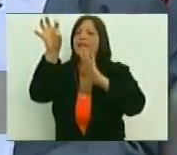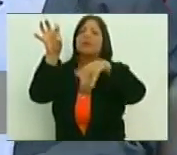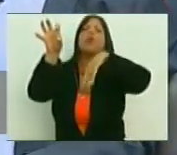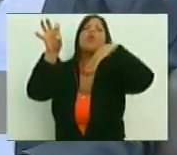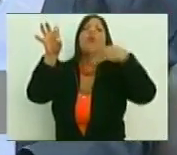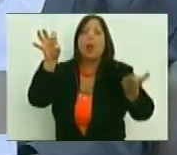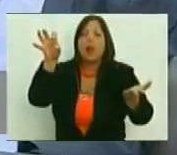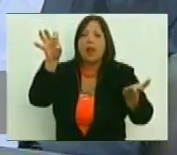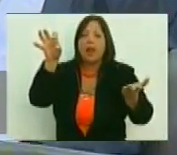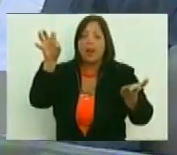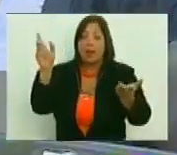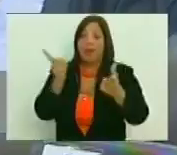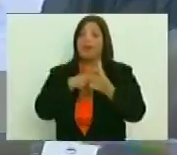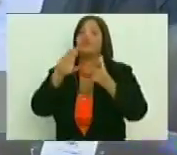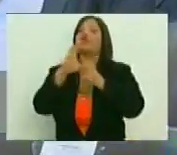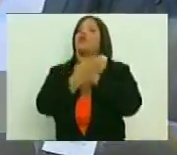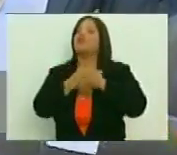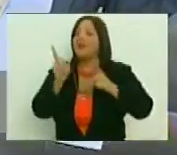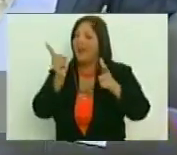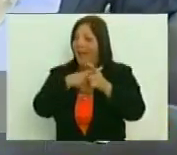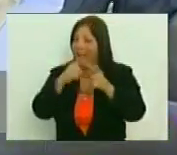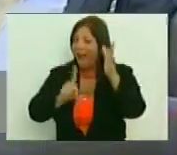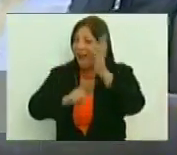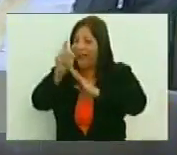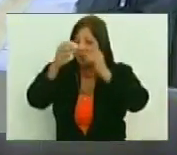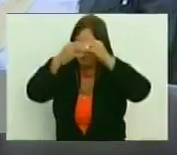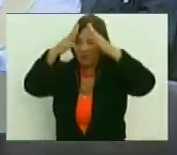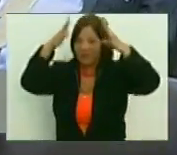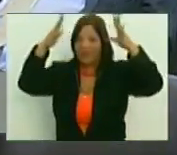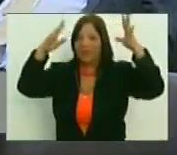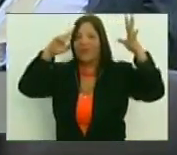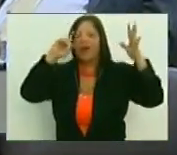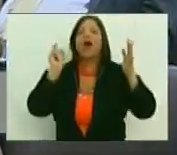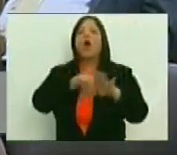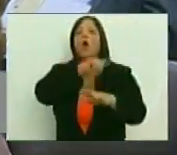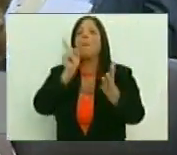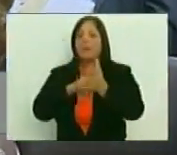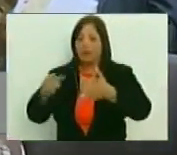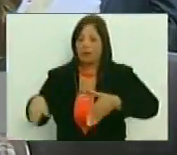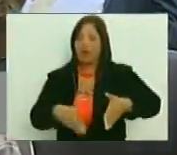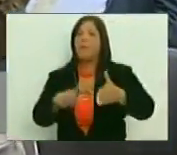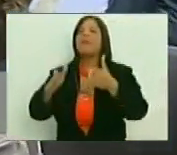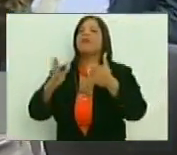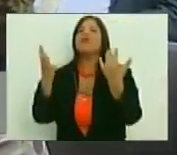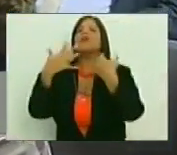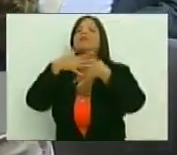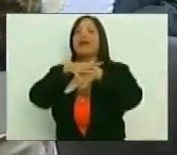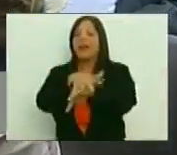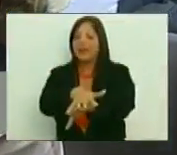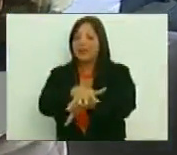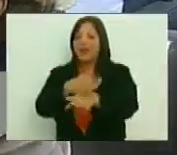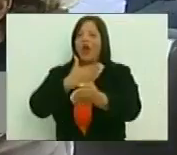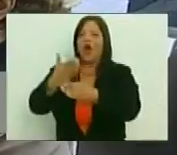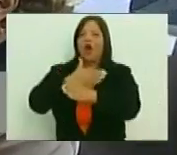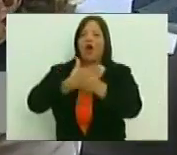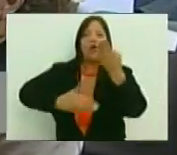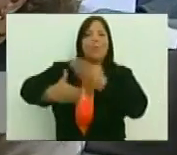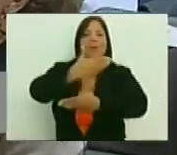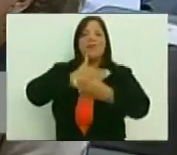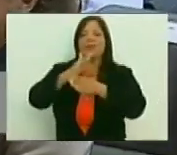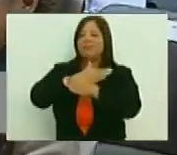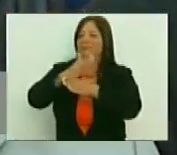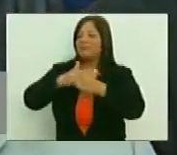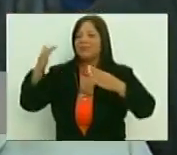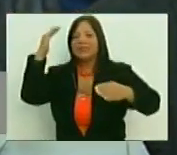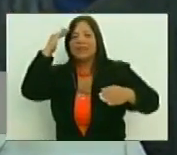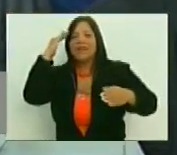Entonces, y solo entonces, podremos allanar plenamente el camino a la integración, la convivencia e intercambio de